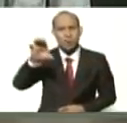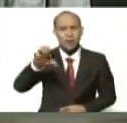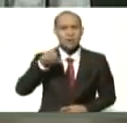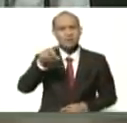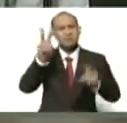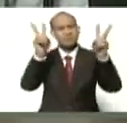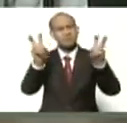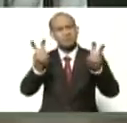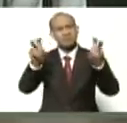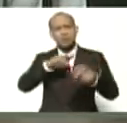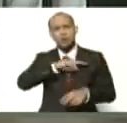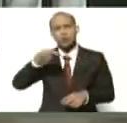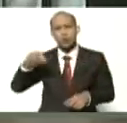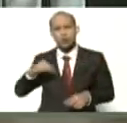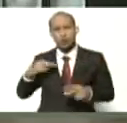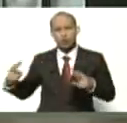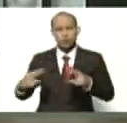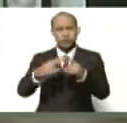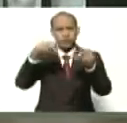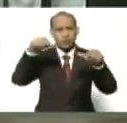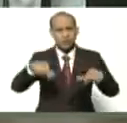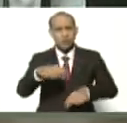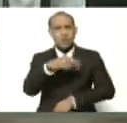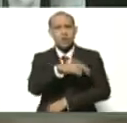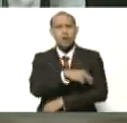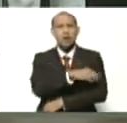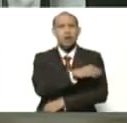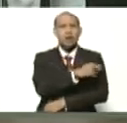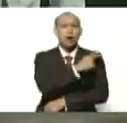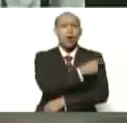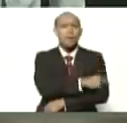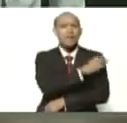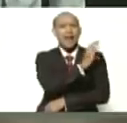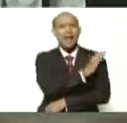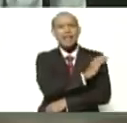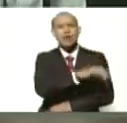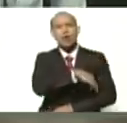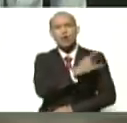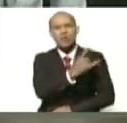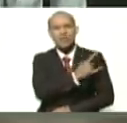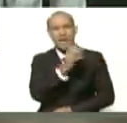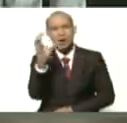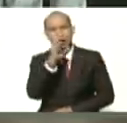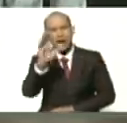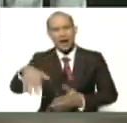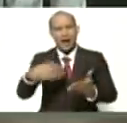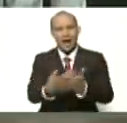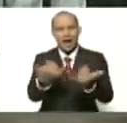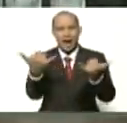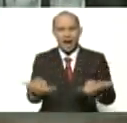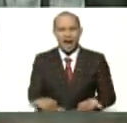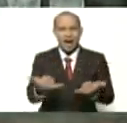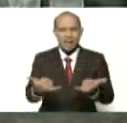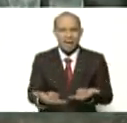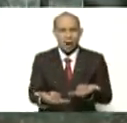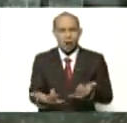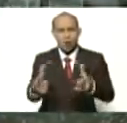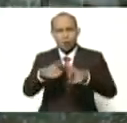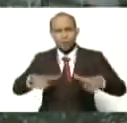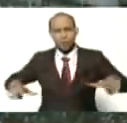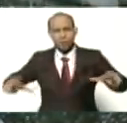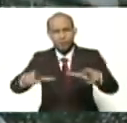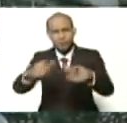nosotros nos encontramos acá en el hospital clínico universitario donde hasta el día de hoy teníamos capacidad para